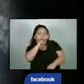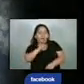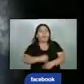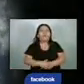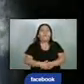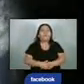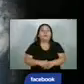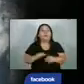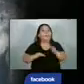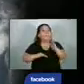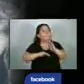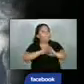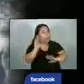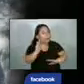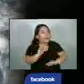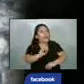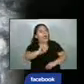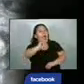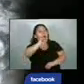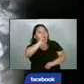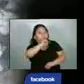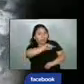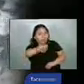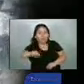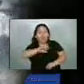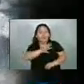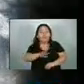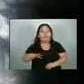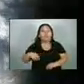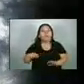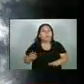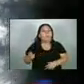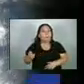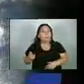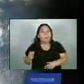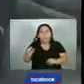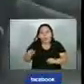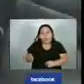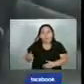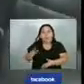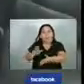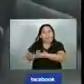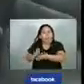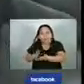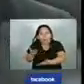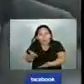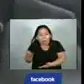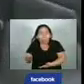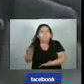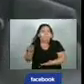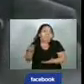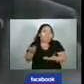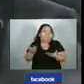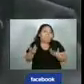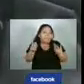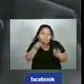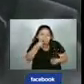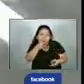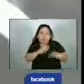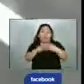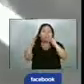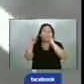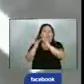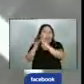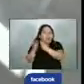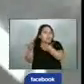bajos, aumentando la pobreza en las familias, ya que el dinero que pueden utilizar para necesidades básicas, como